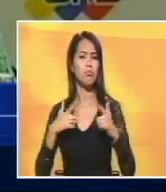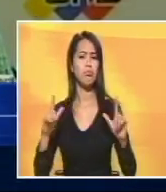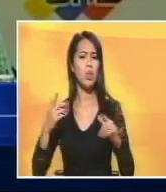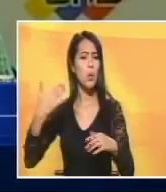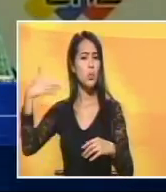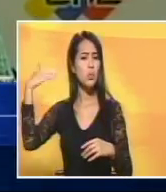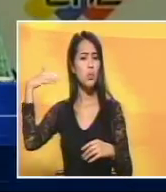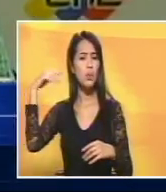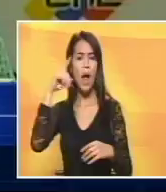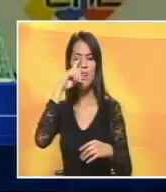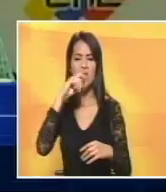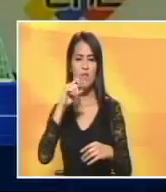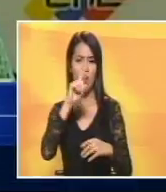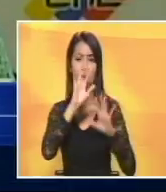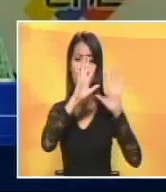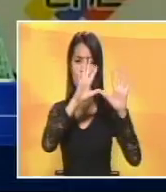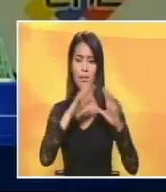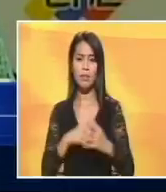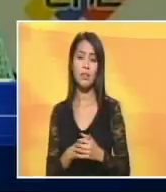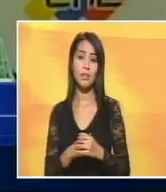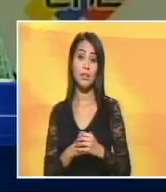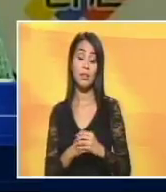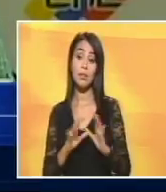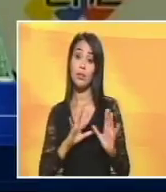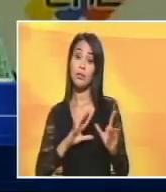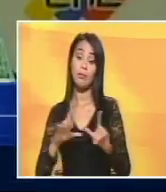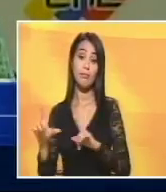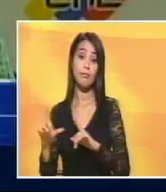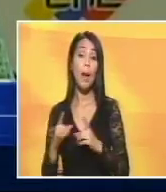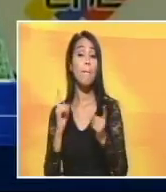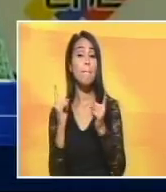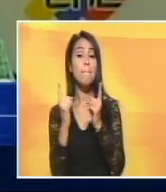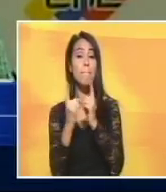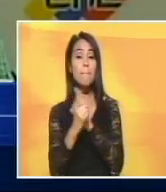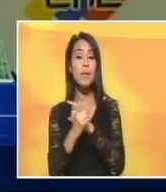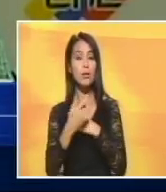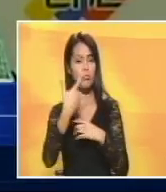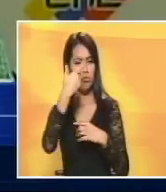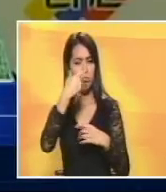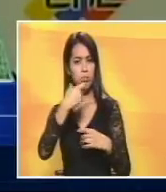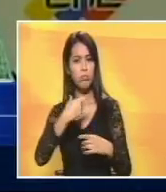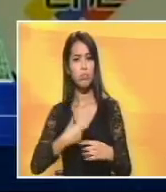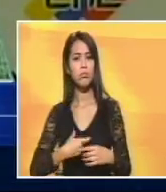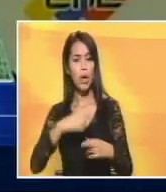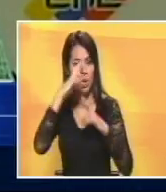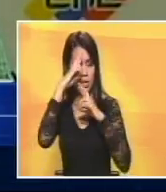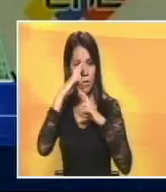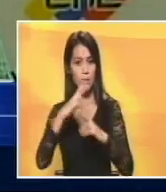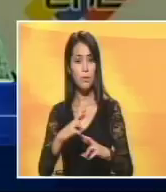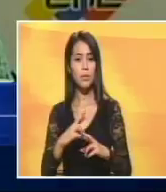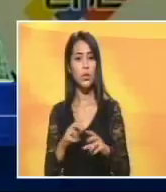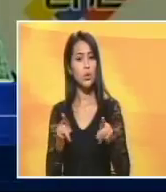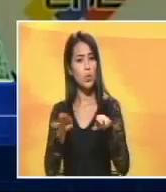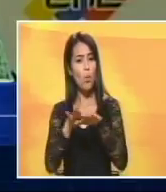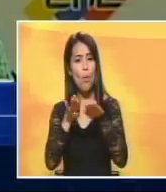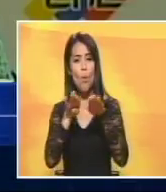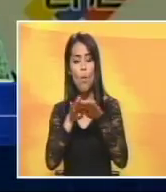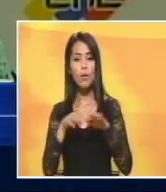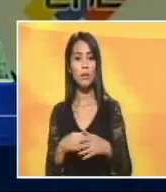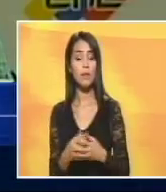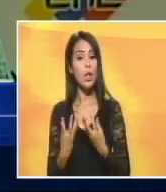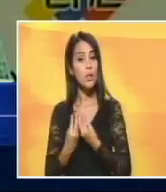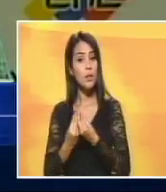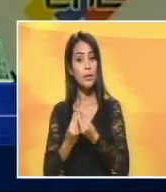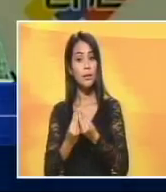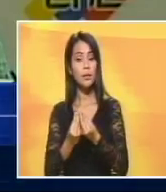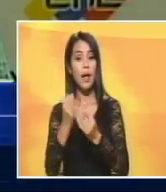hace más de 10 años fue sustituido por la presencia respetuosa y entre iguales del